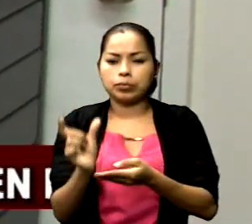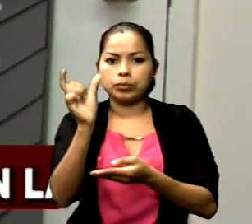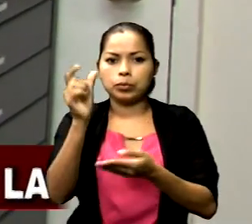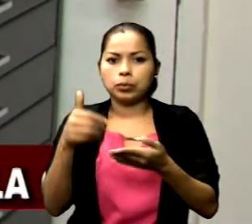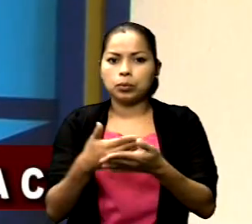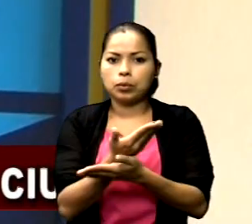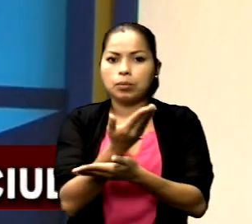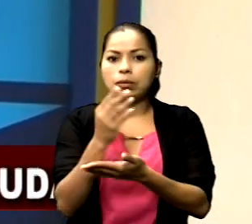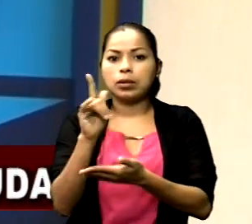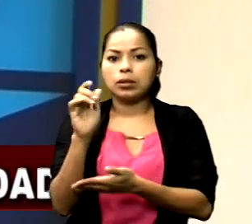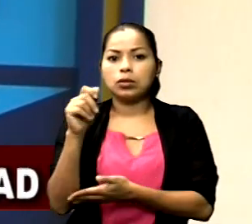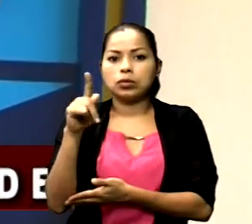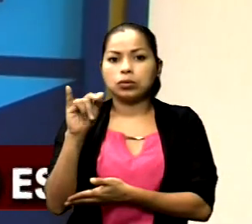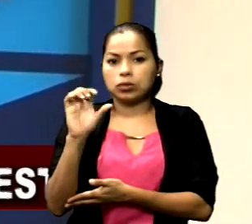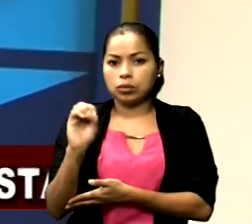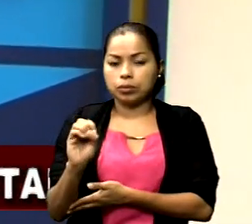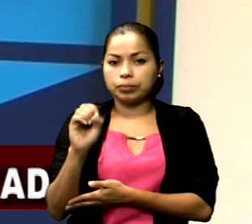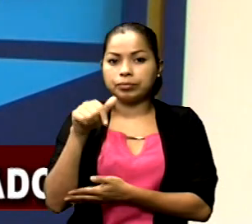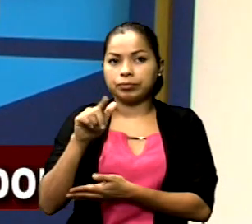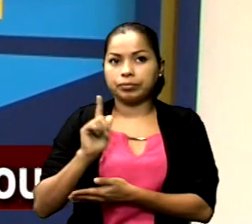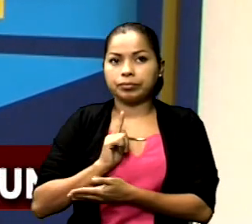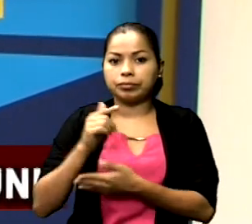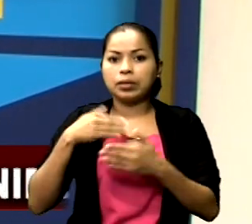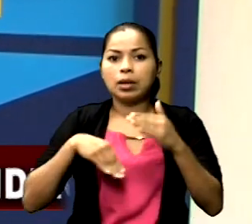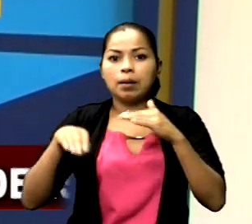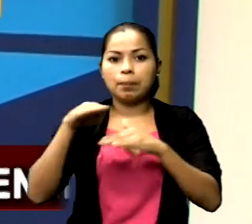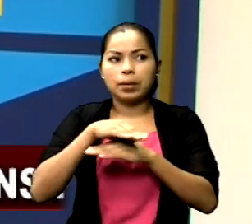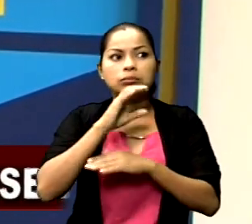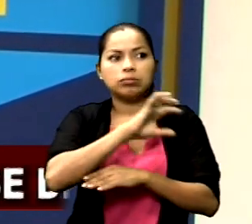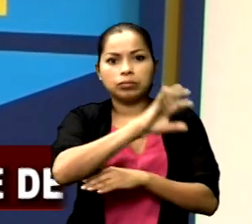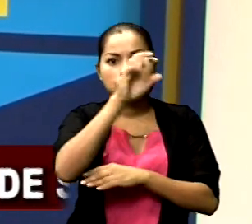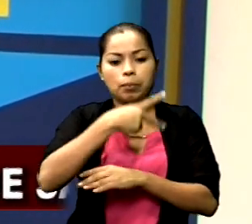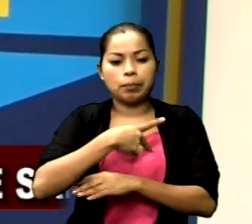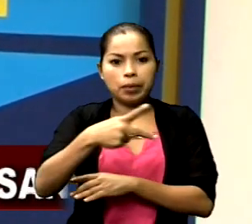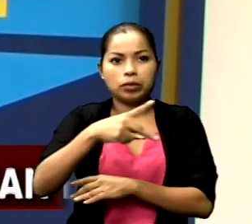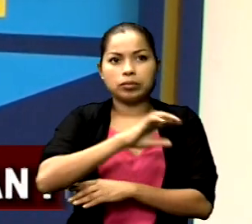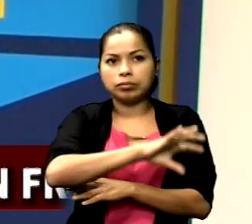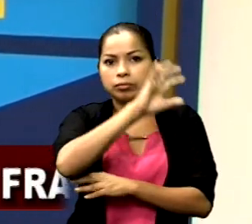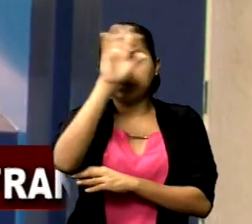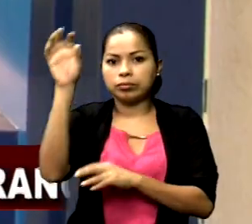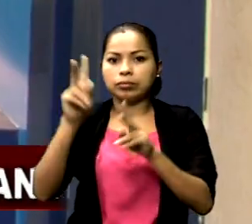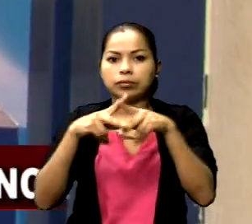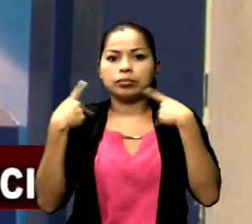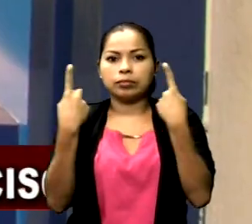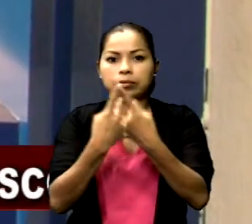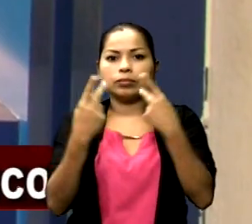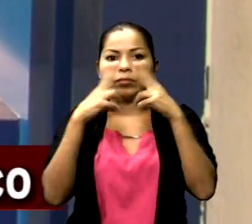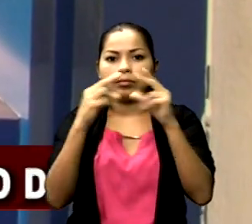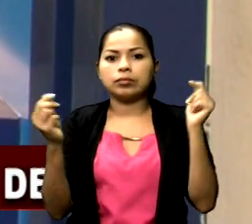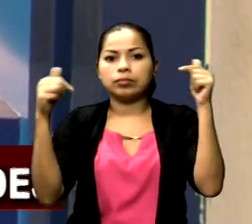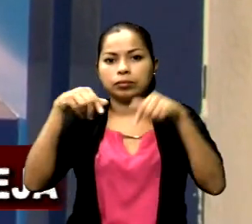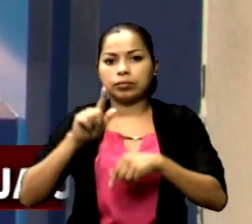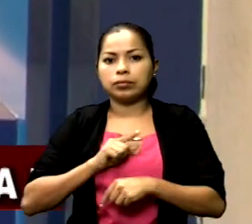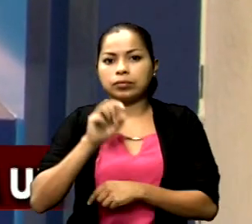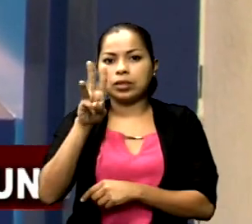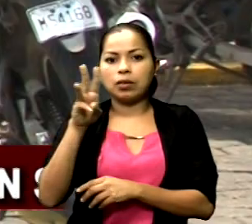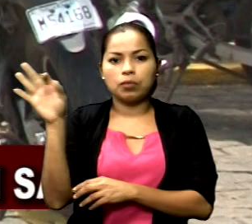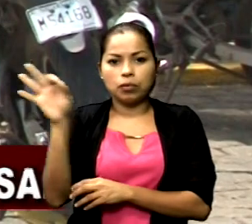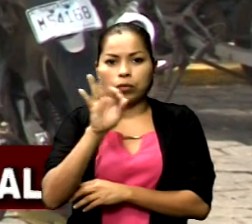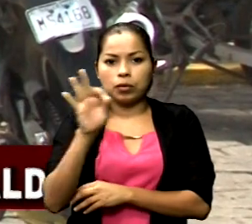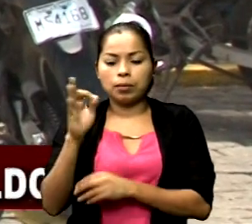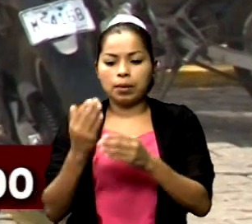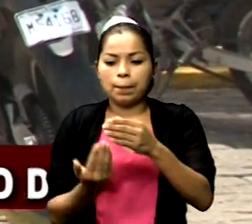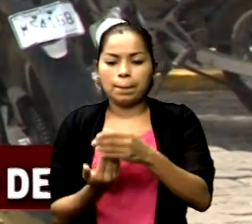de los kioscos tecnológicos, los cuales serán ampliados en todo el territorio nacional, la población nicaragüense ahora cuenta con 3 formas para gestionar